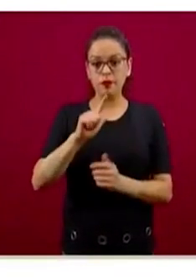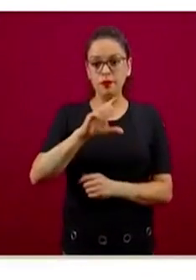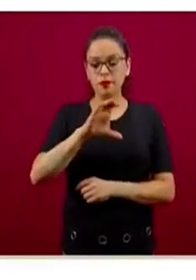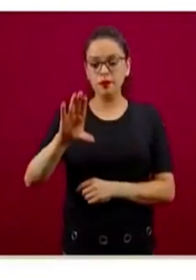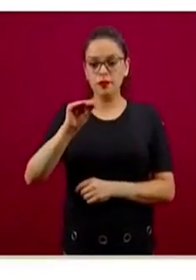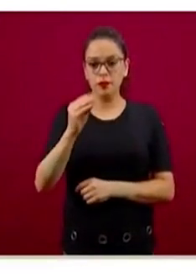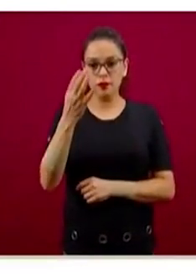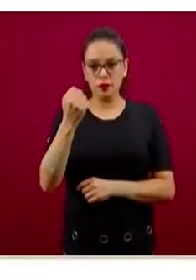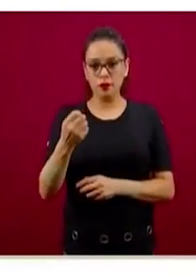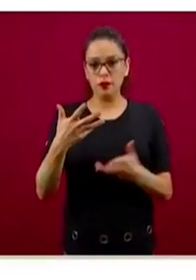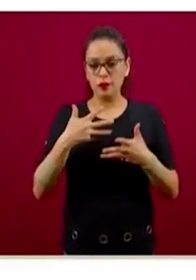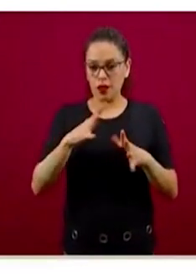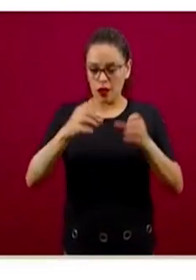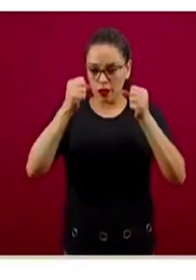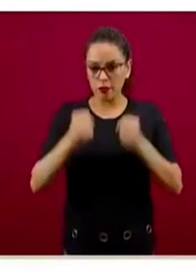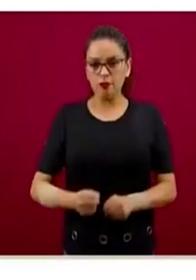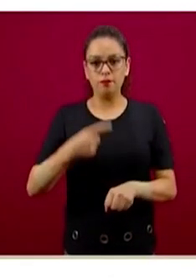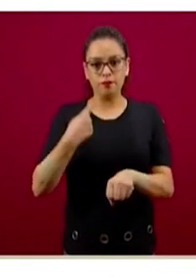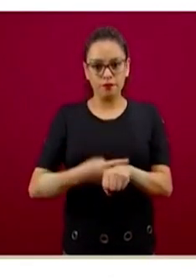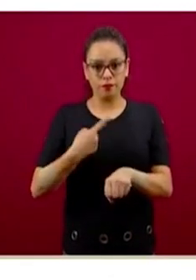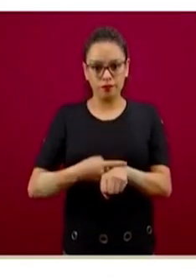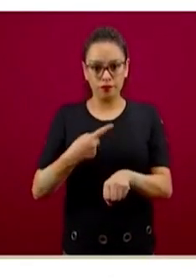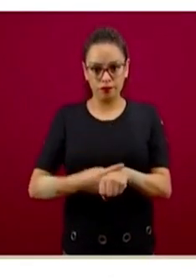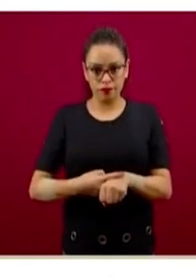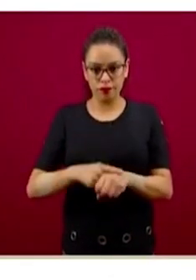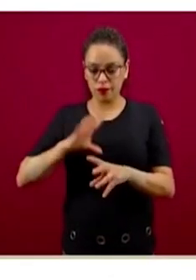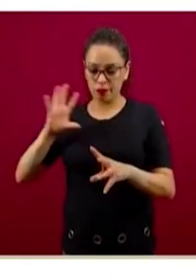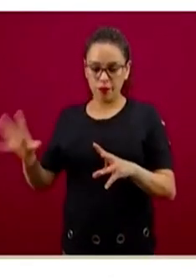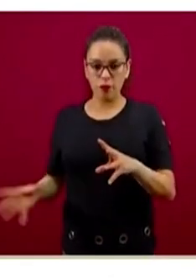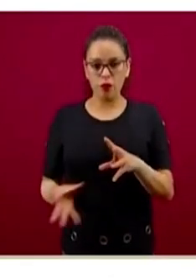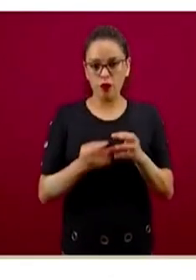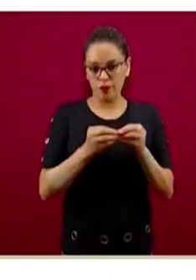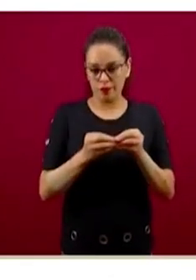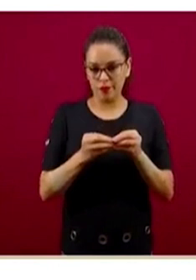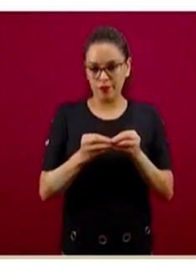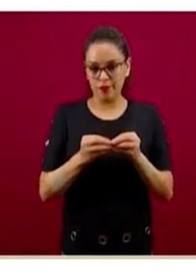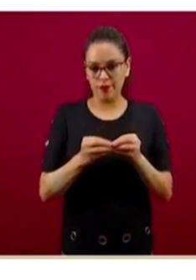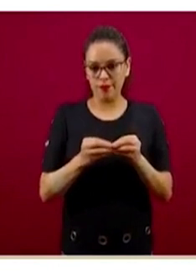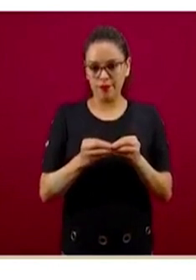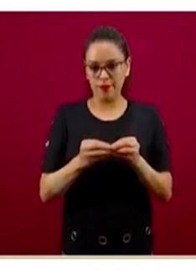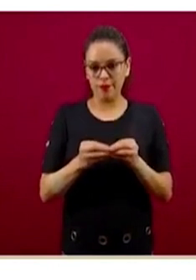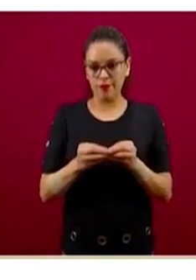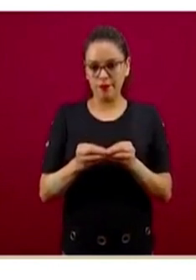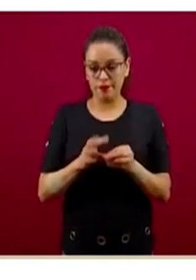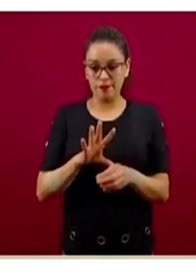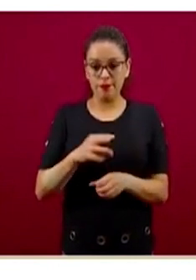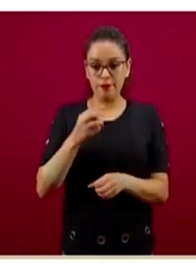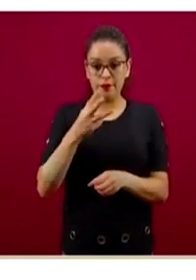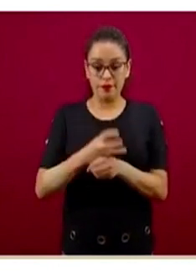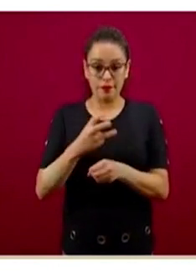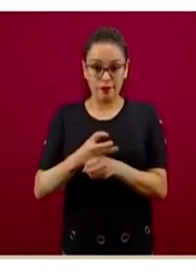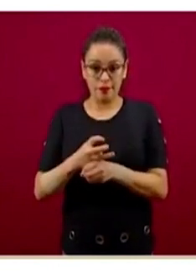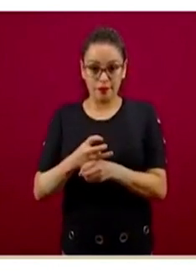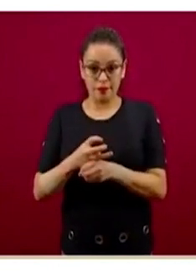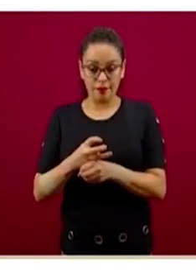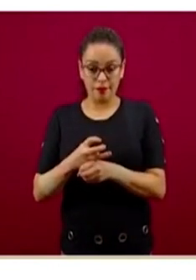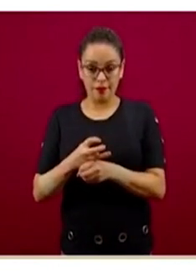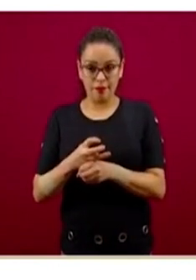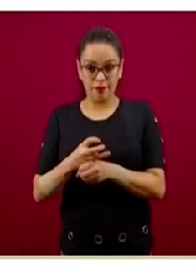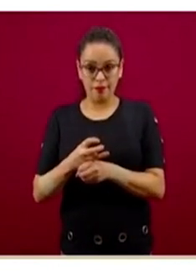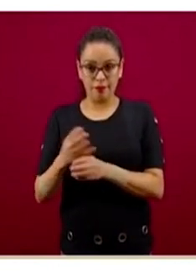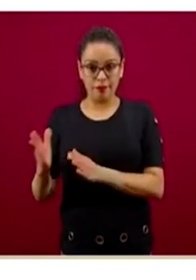17.799 casos confirmados como carga acumulada. Ya decíamos que la tercera parte, un poco menos de la tercera parte,